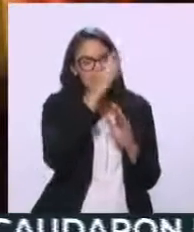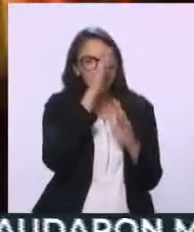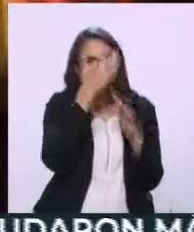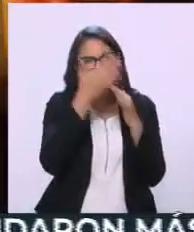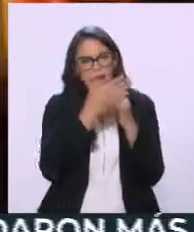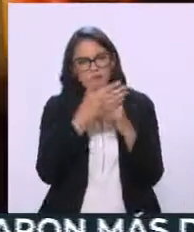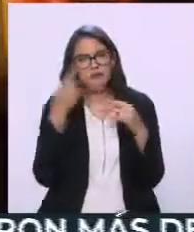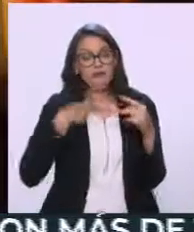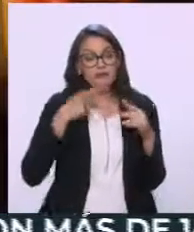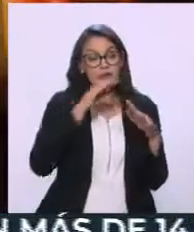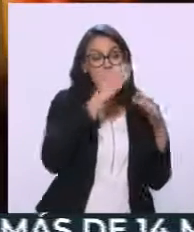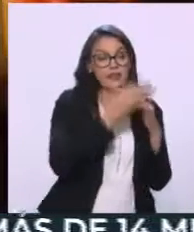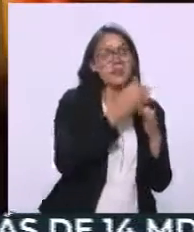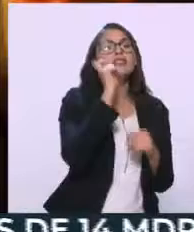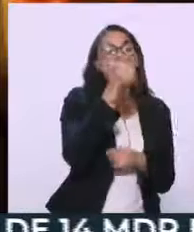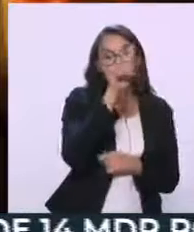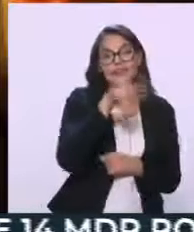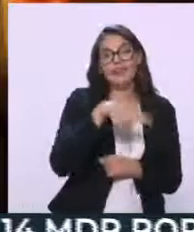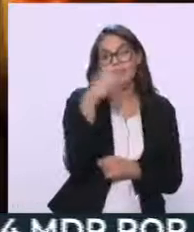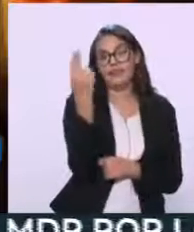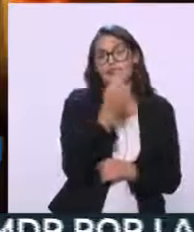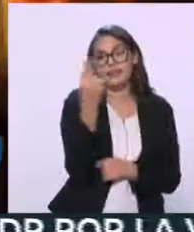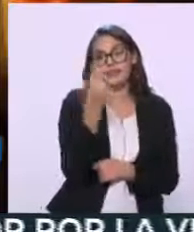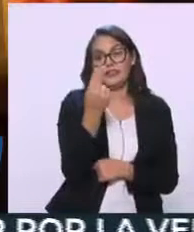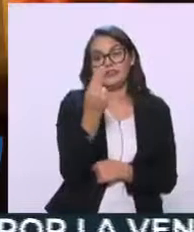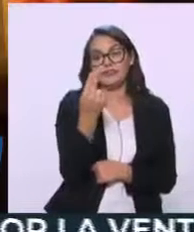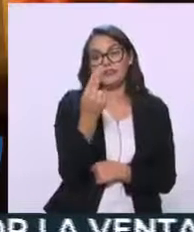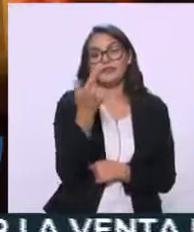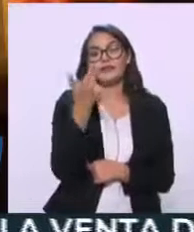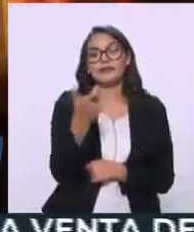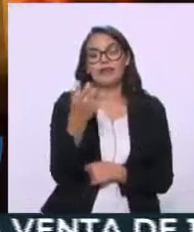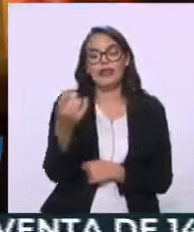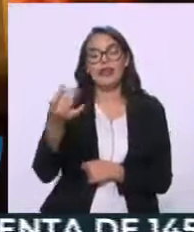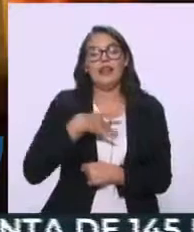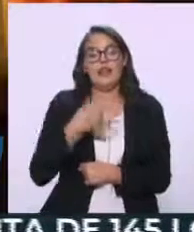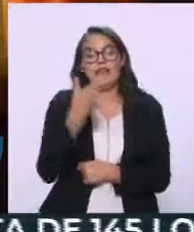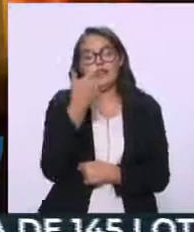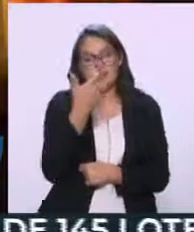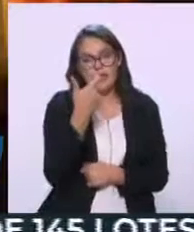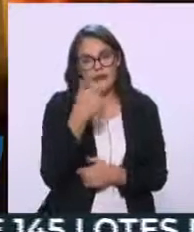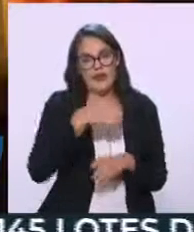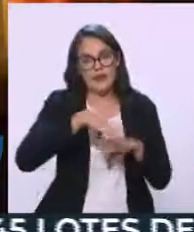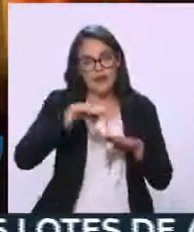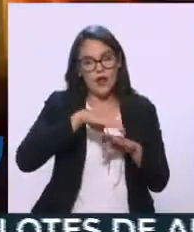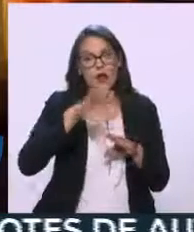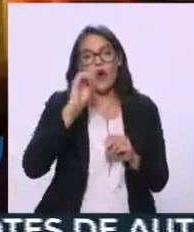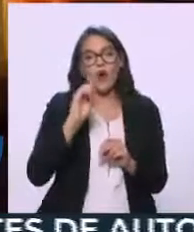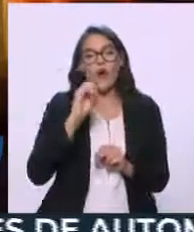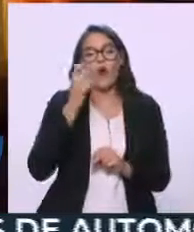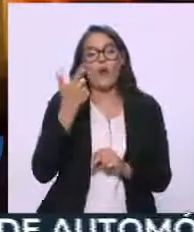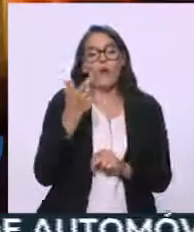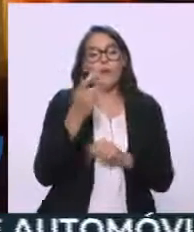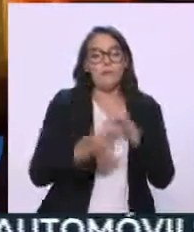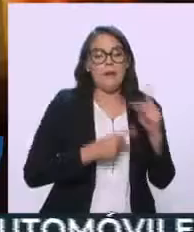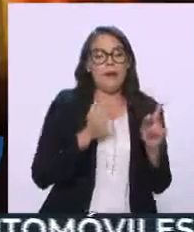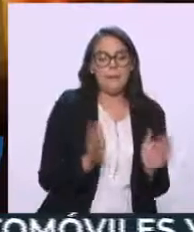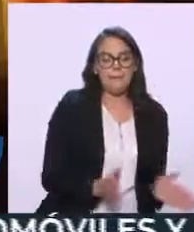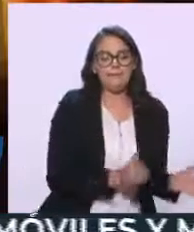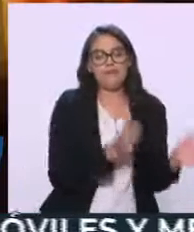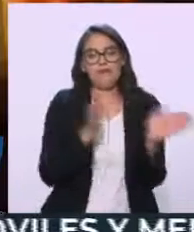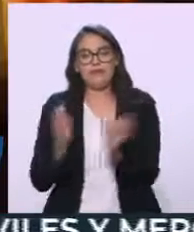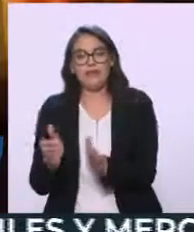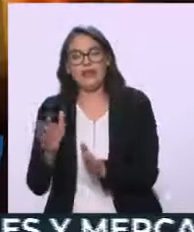refirieron que efectivamente lo que requieren son transferencias en efectivo o aplazamiento de créditos. Por su parte, por ejemplo, las grandes empresas